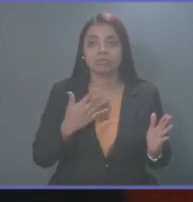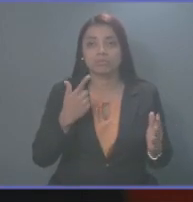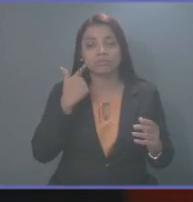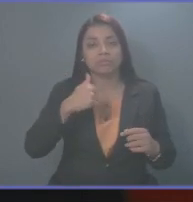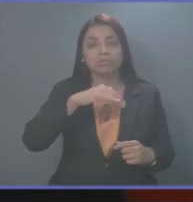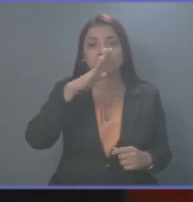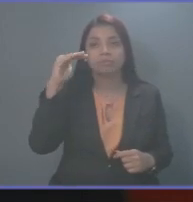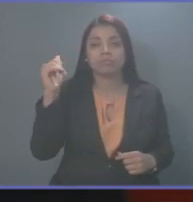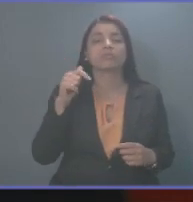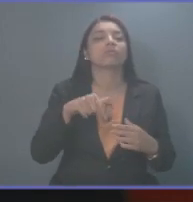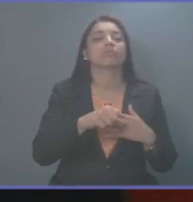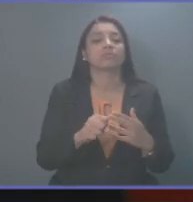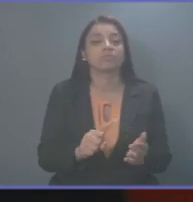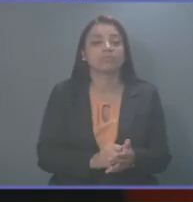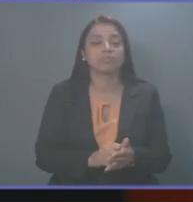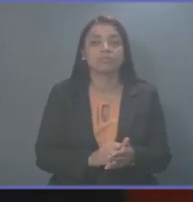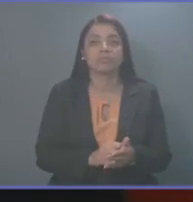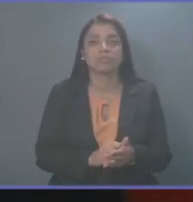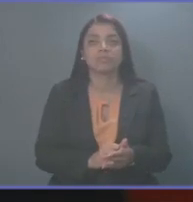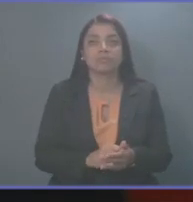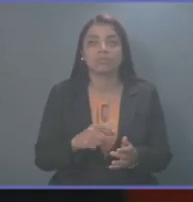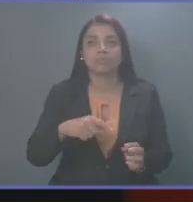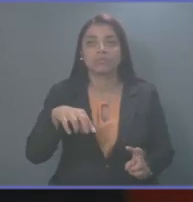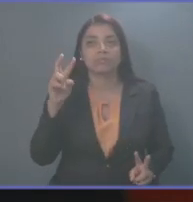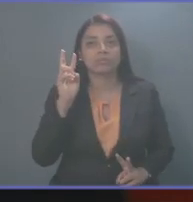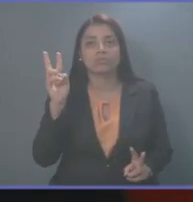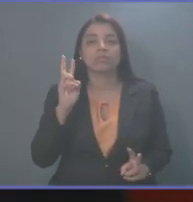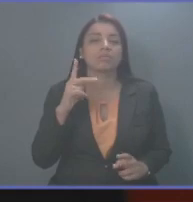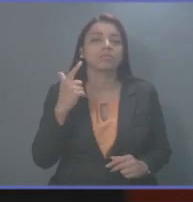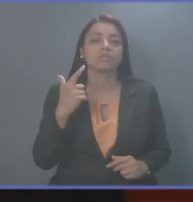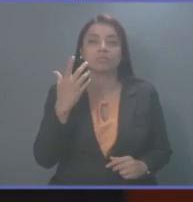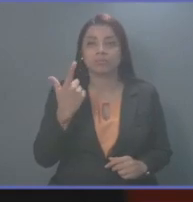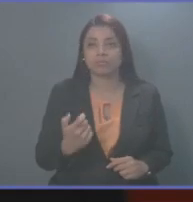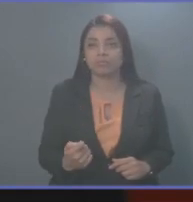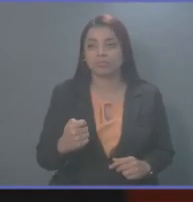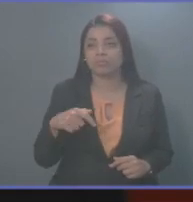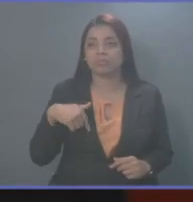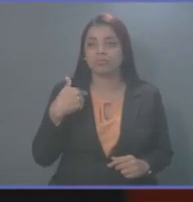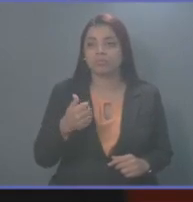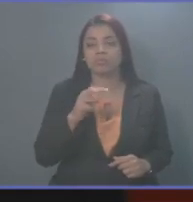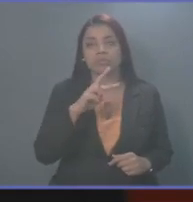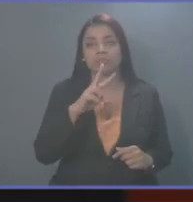patria, dado en el Salón Azul del Palacio Legislativo de San Salvador a los días del mes de